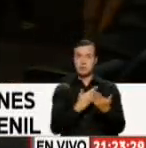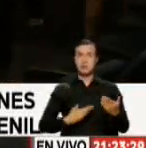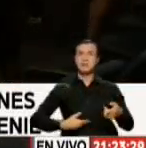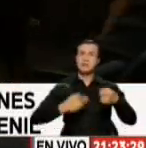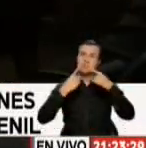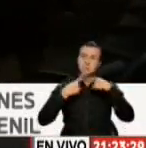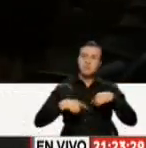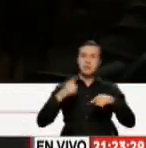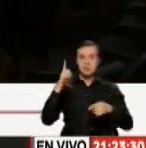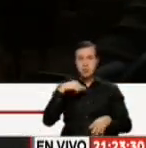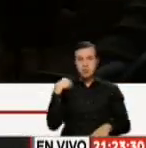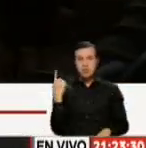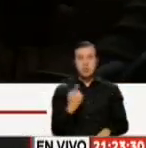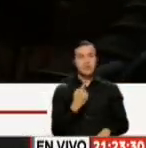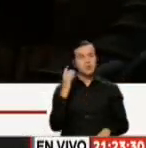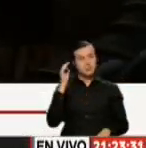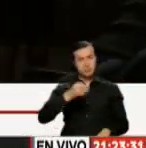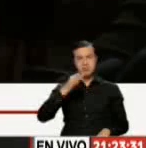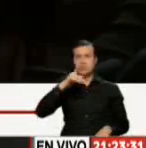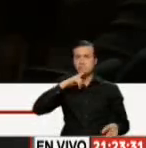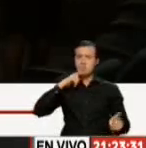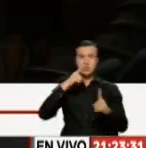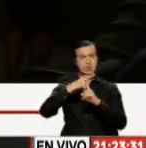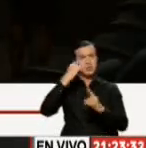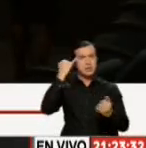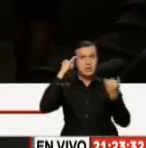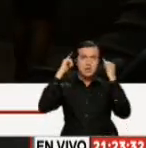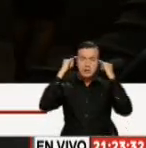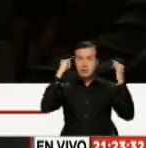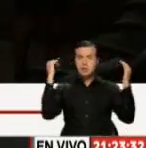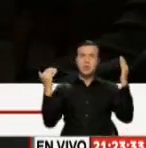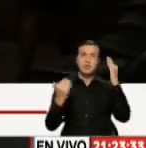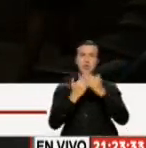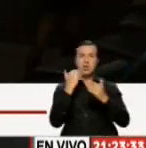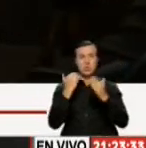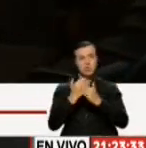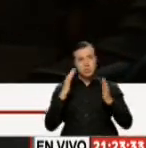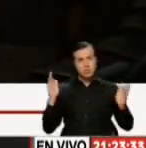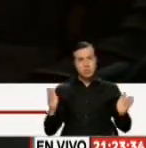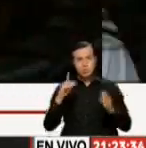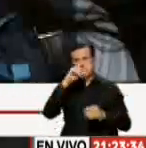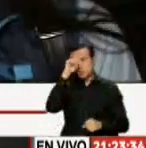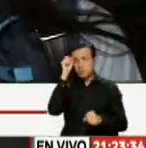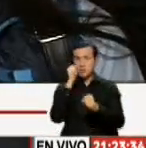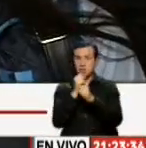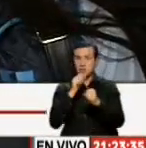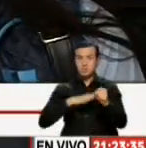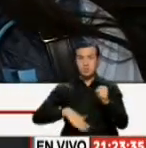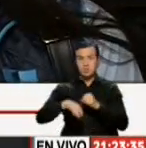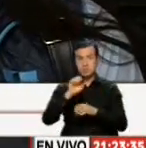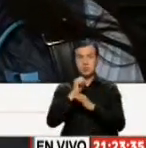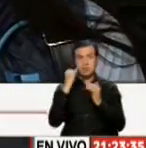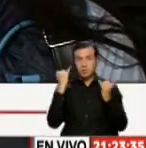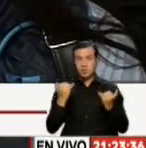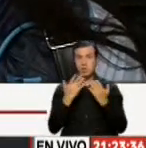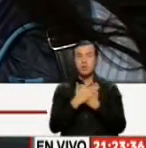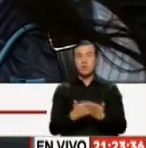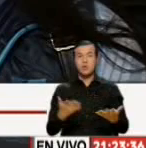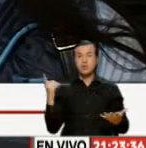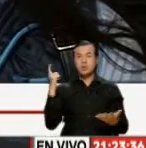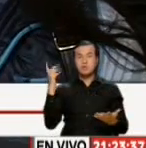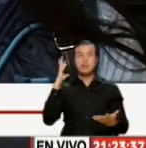sea, nosotros también somos capaces de poder crear nuevas cosas para fomentar empleo aquí en el Ecuador. Hoy en día